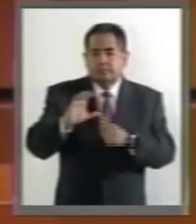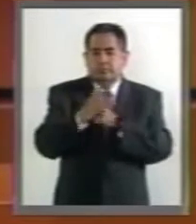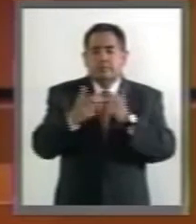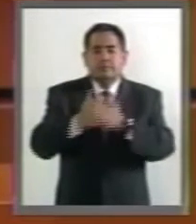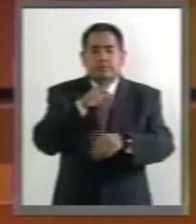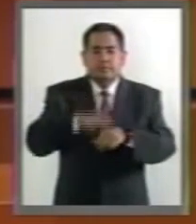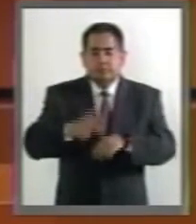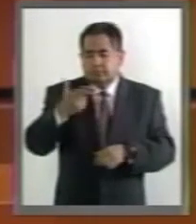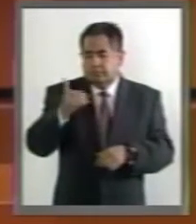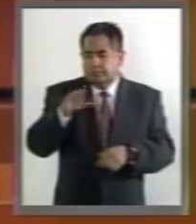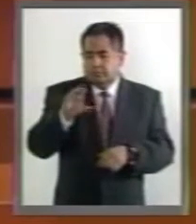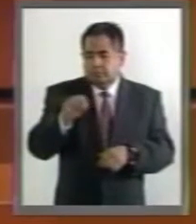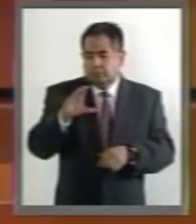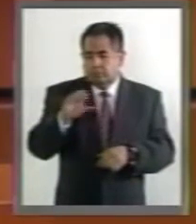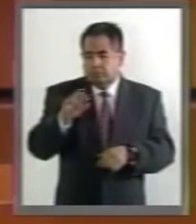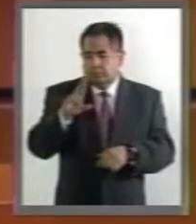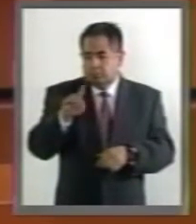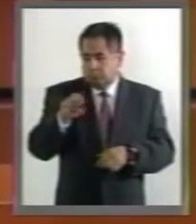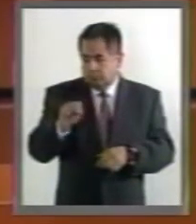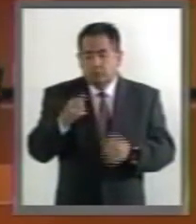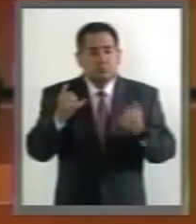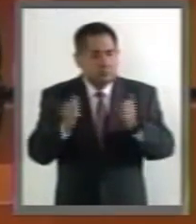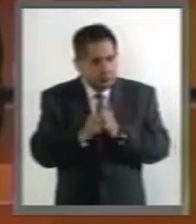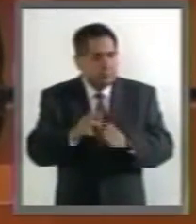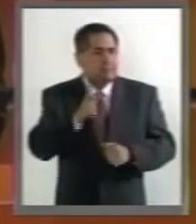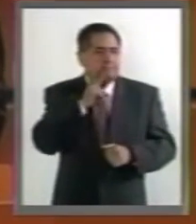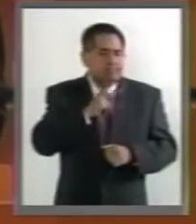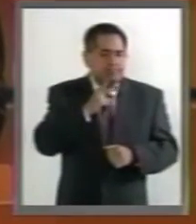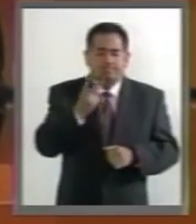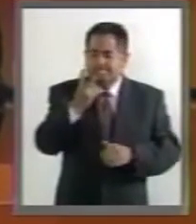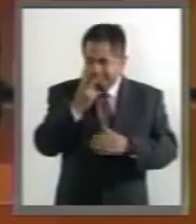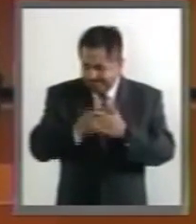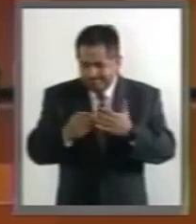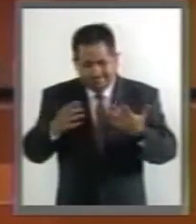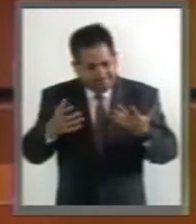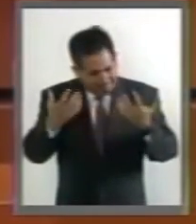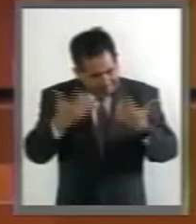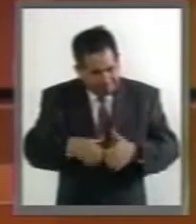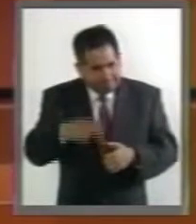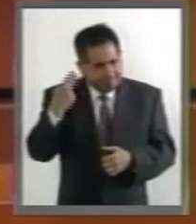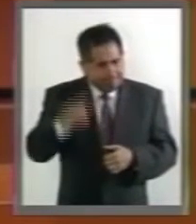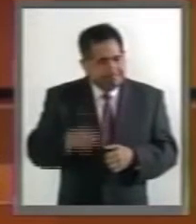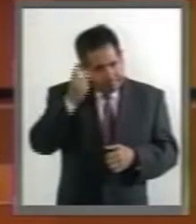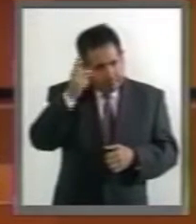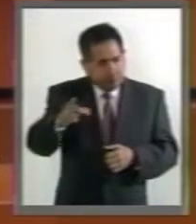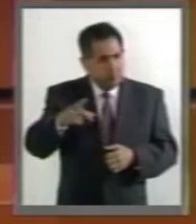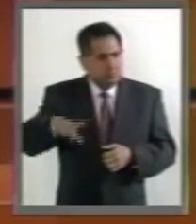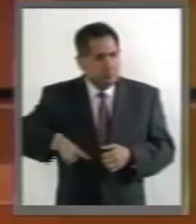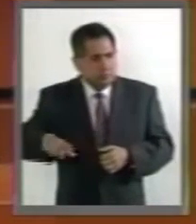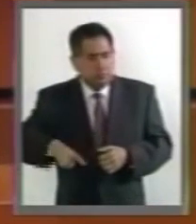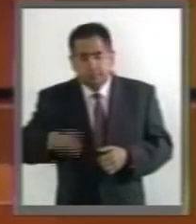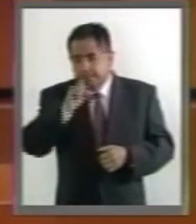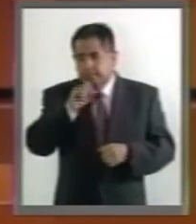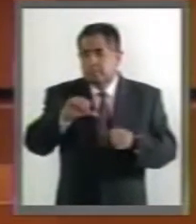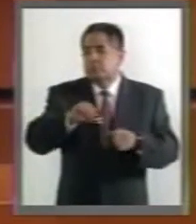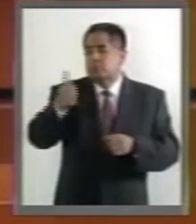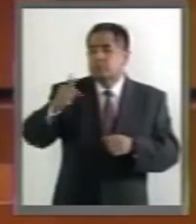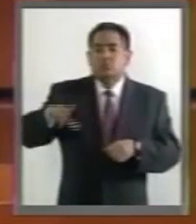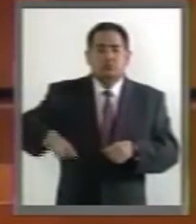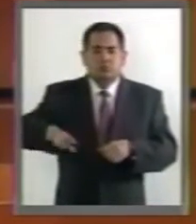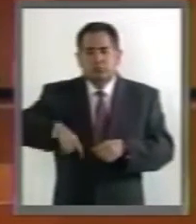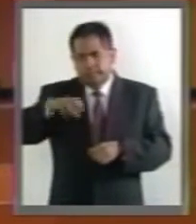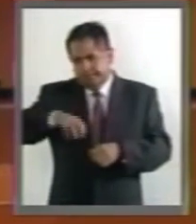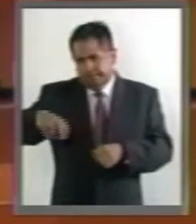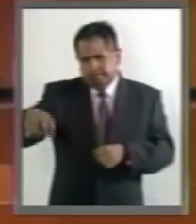Hidrocarburos y Petróleo Mexicanos, empresas productivas del Estado, así como las dependencias competentes de los gobiernos